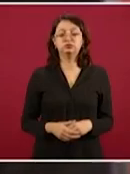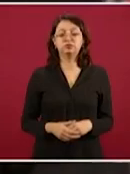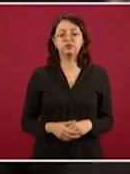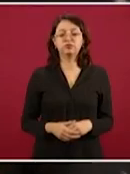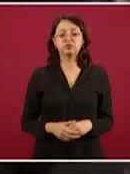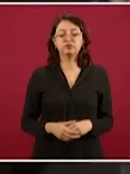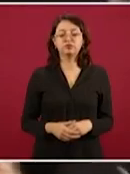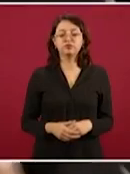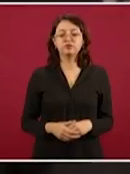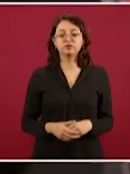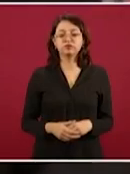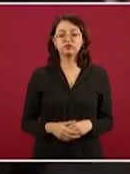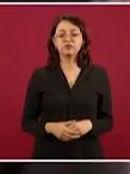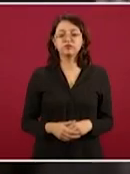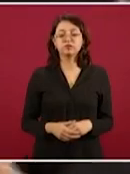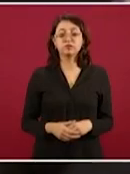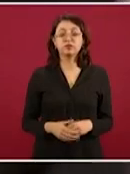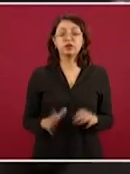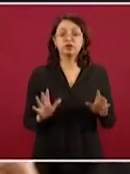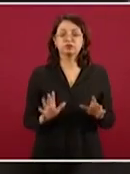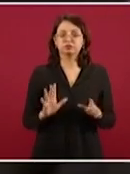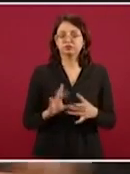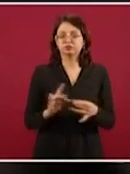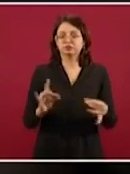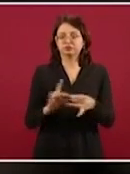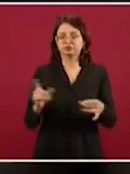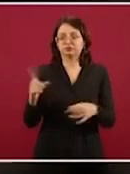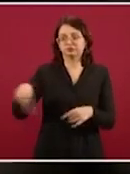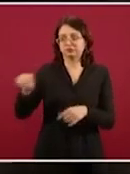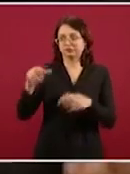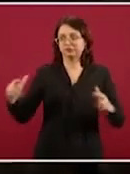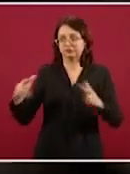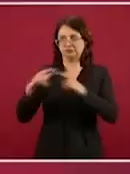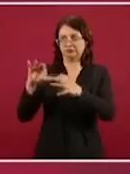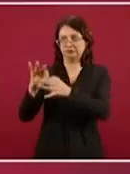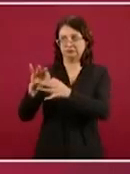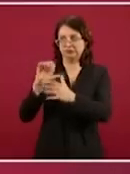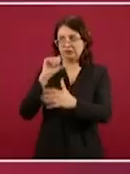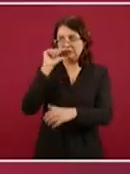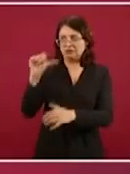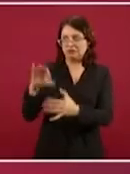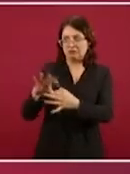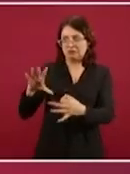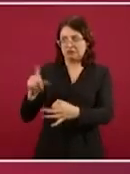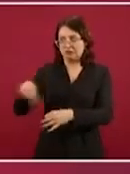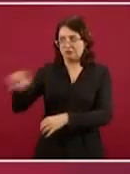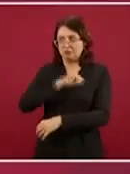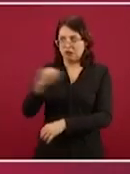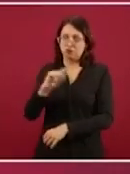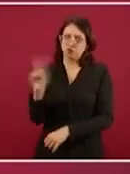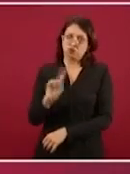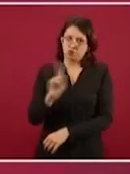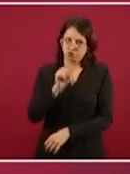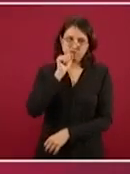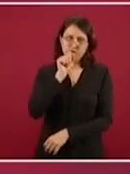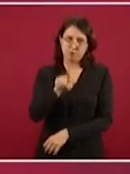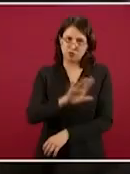no quiere decir que los que no son religiosos no son, sean gentes buenas, tampoco quiero que me malinterpreten, sí.